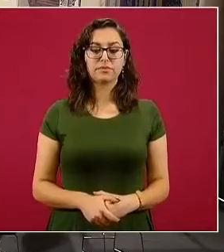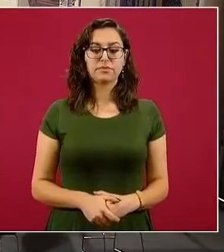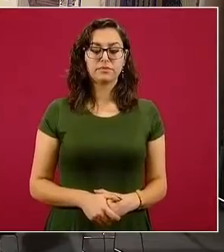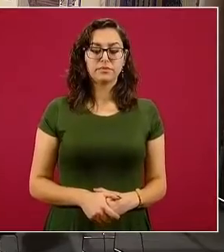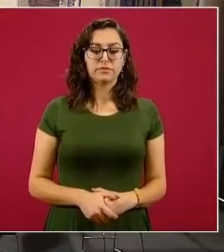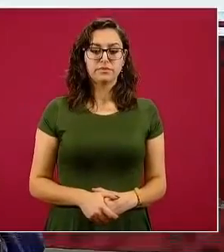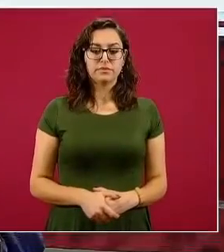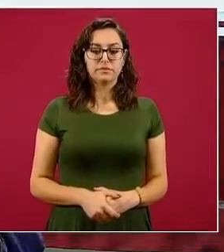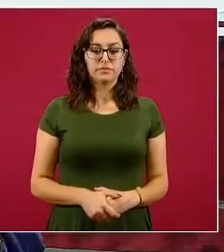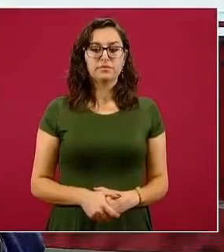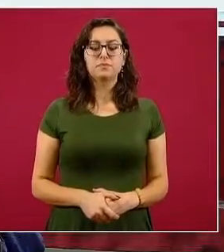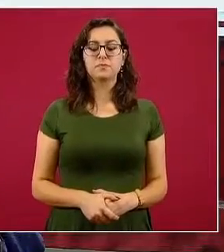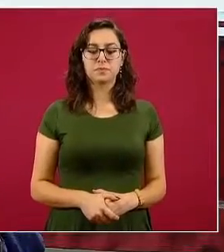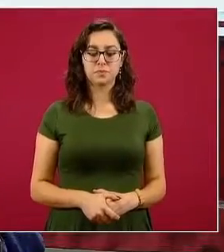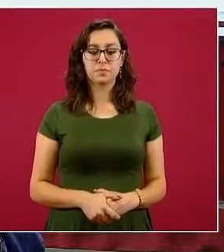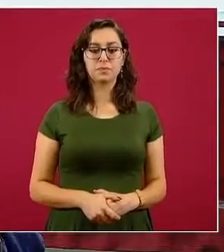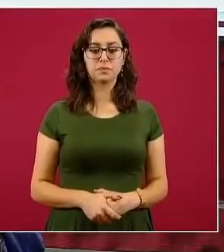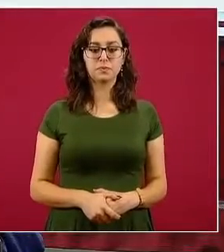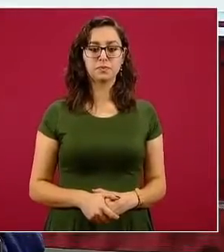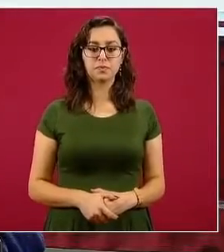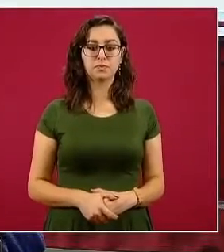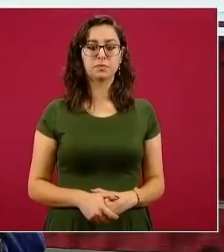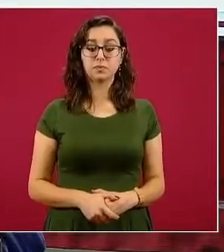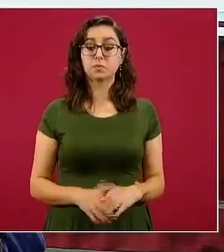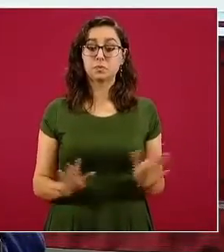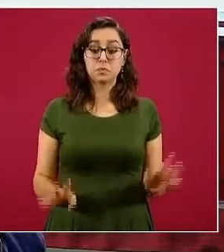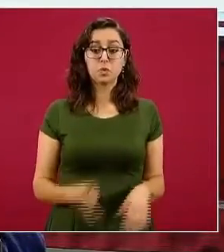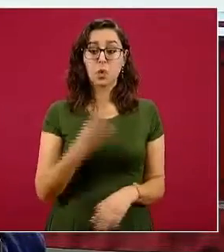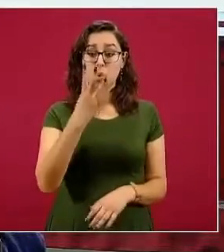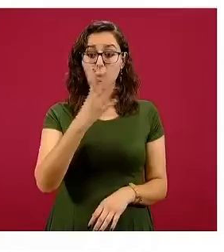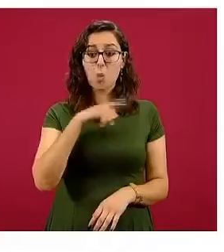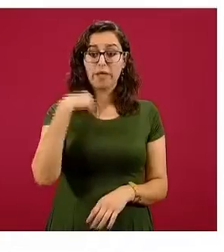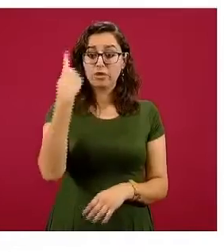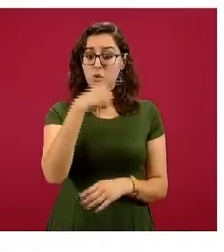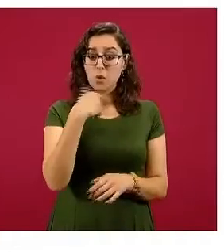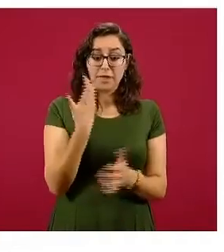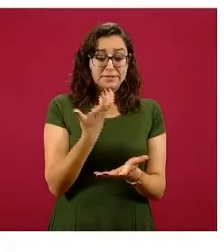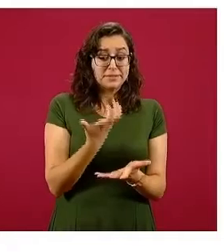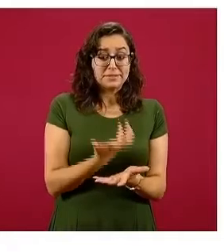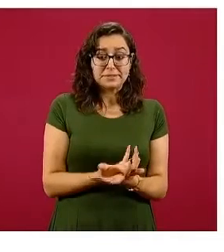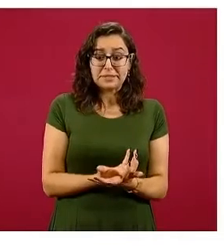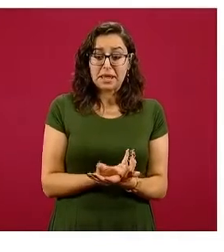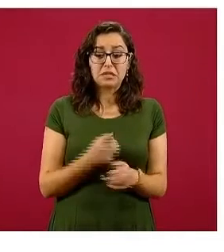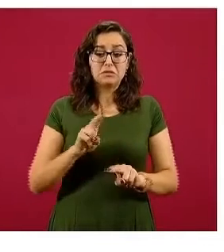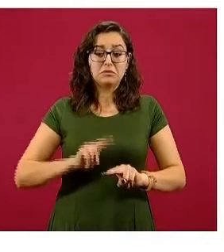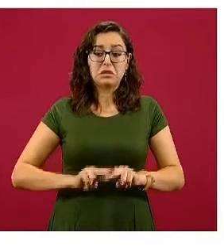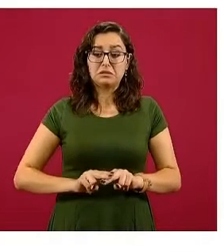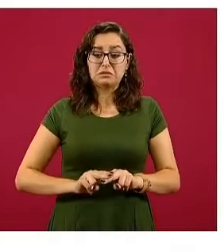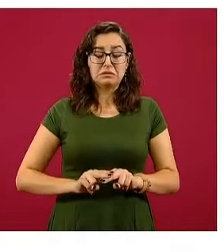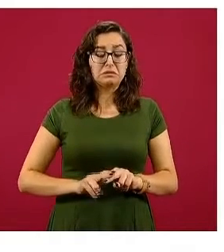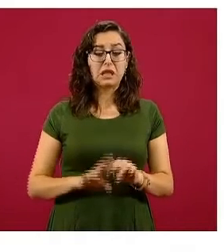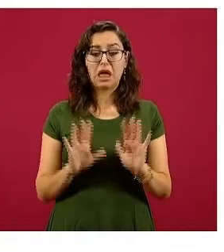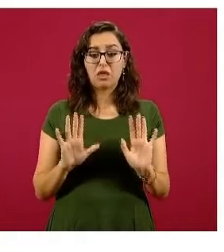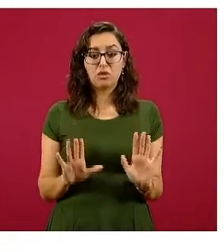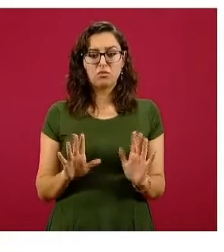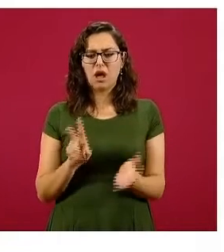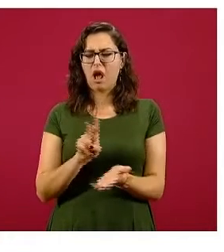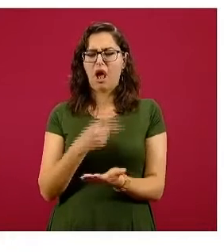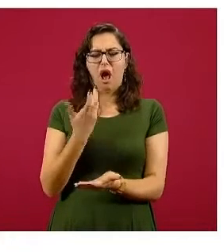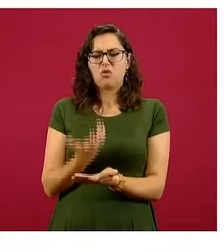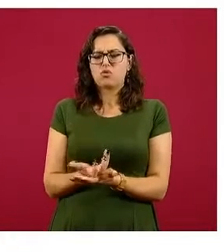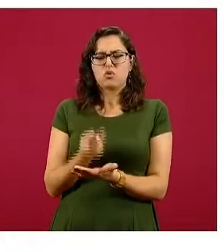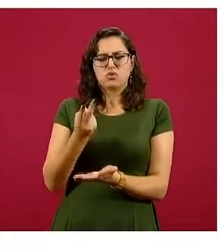Rápida recuperación, como quedamos, solamente 4 horas de reposo, puede ser sentado, no